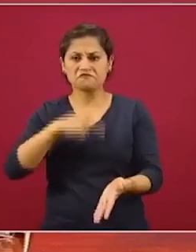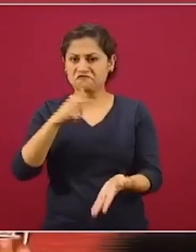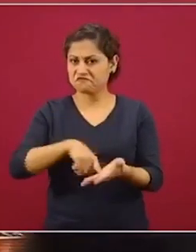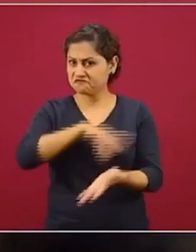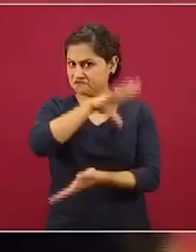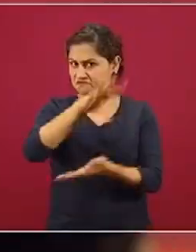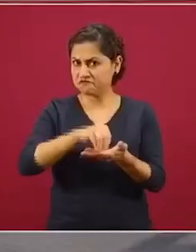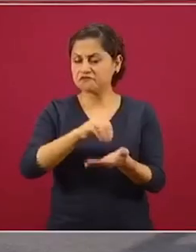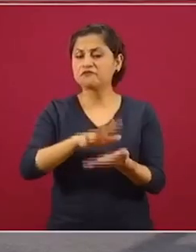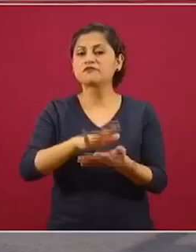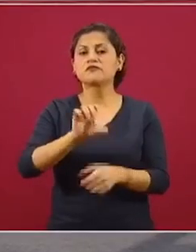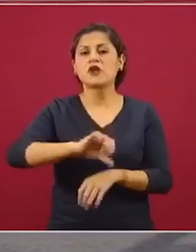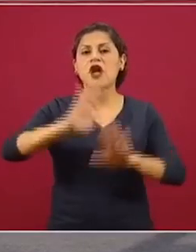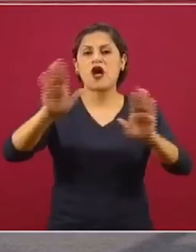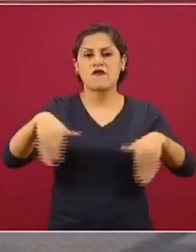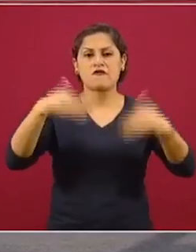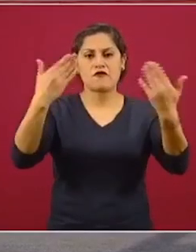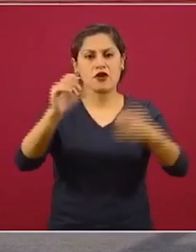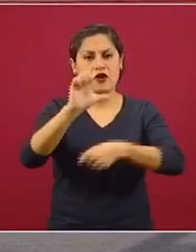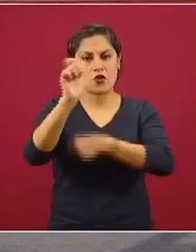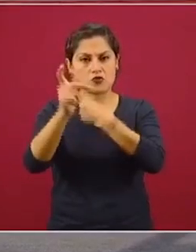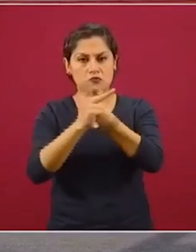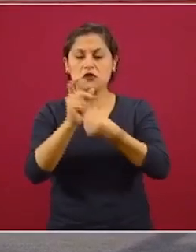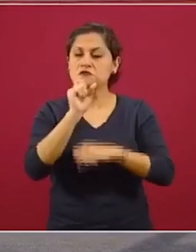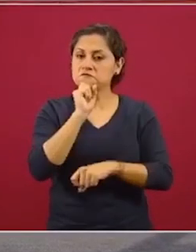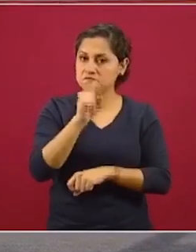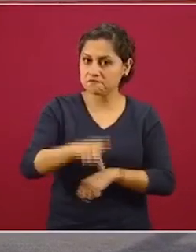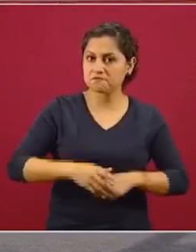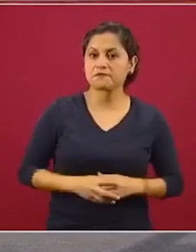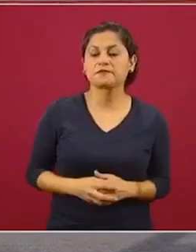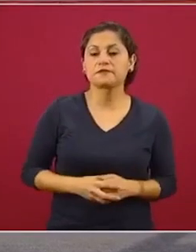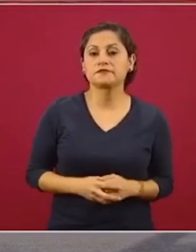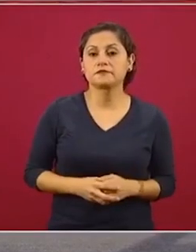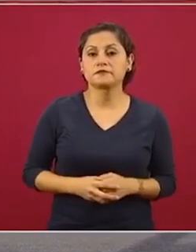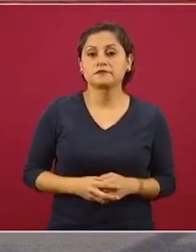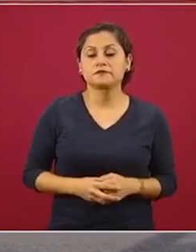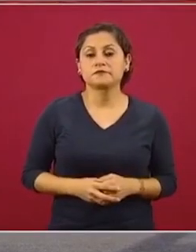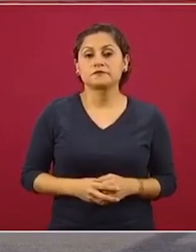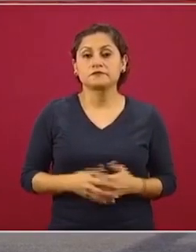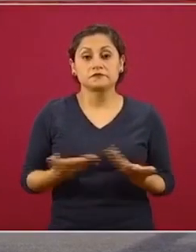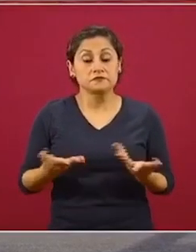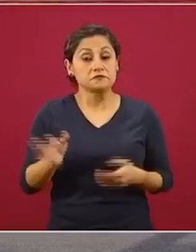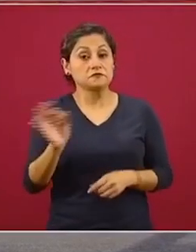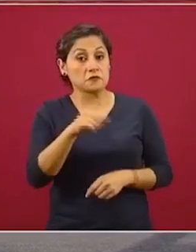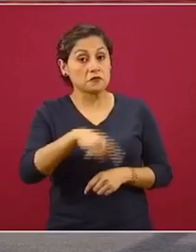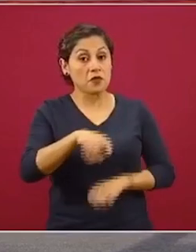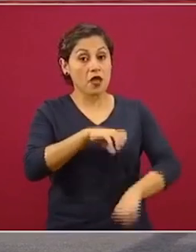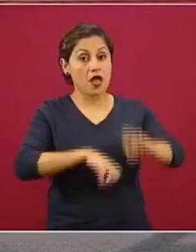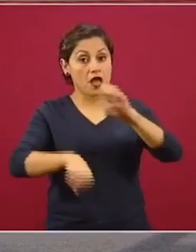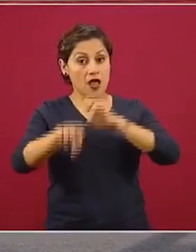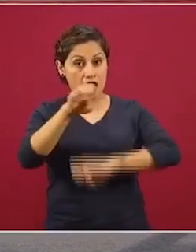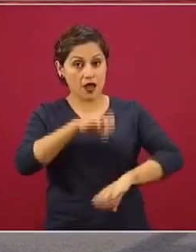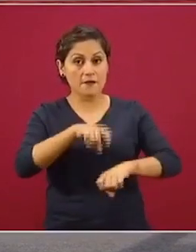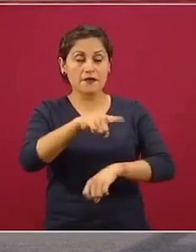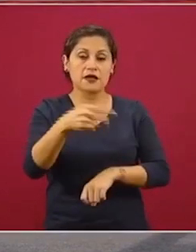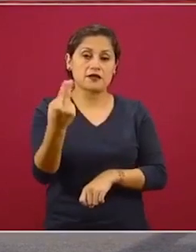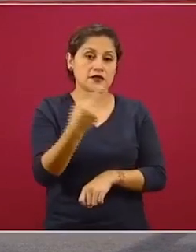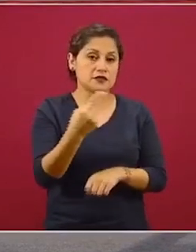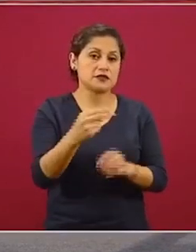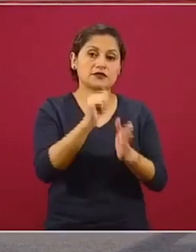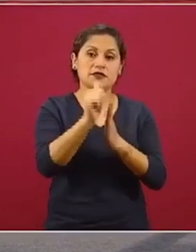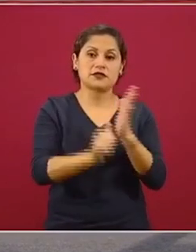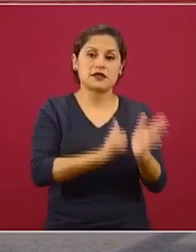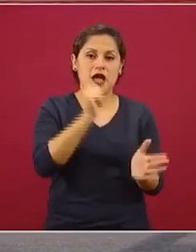sencillo. Para el caso de personas, para empresas, se requeriría adicionalmente el acta constitutiva